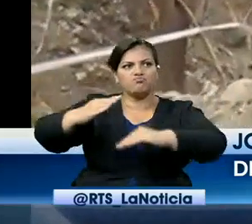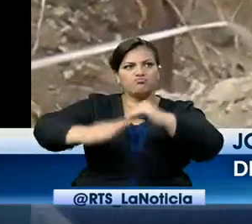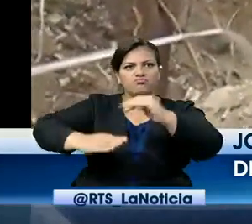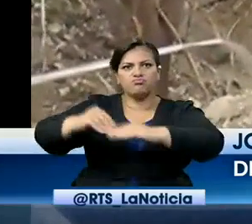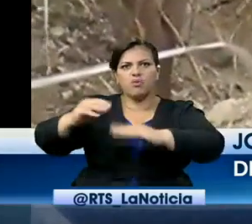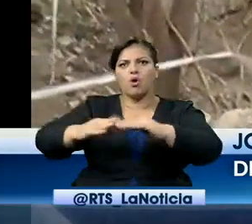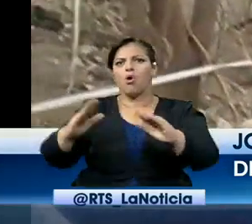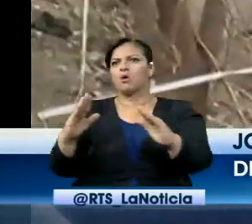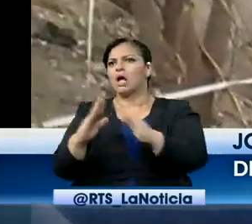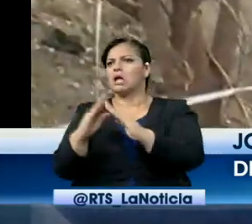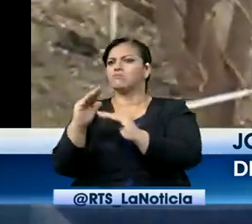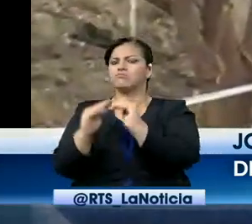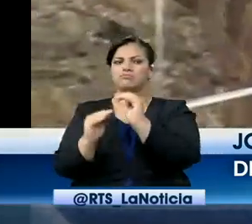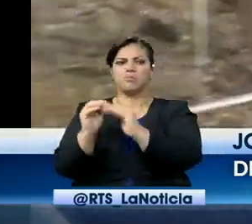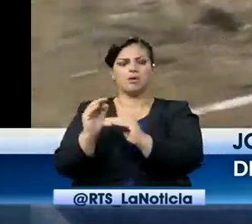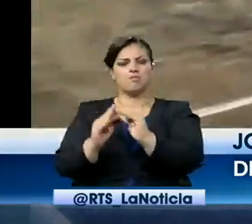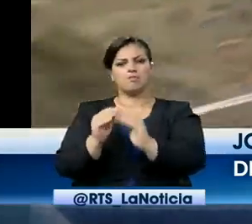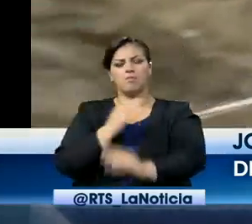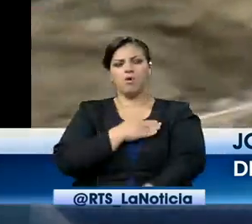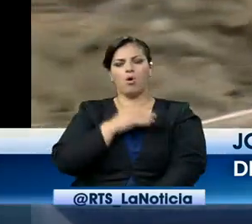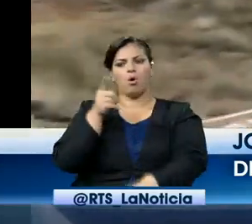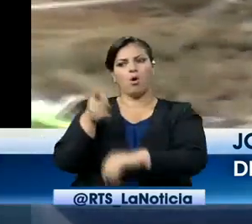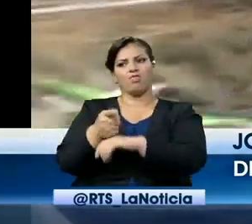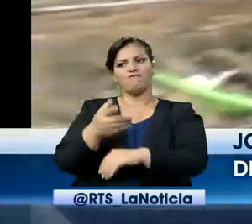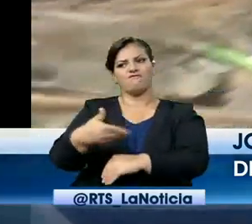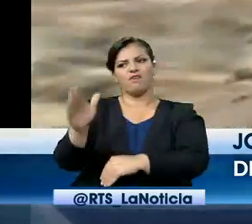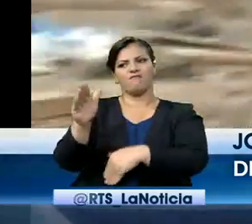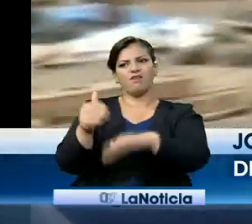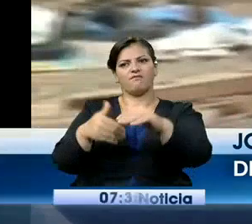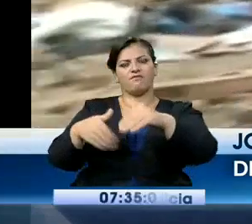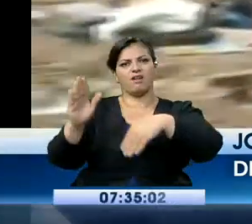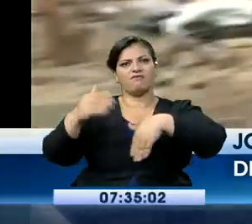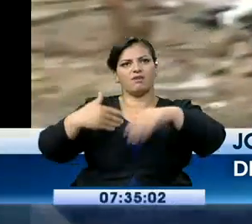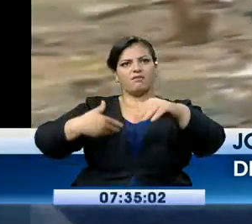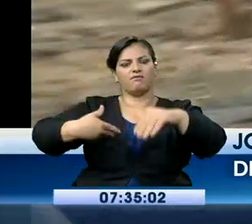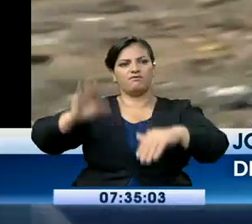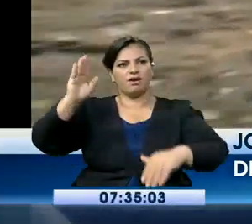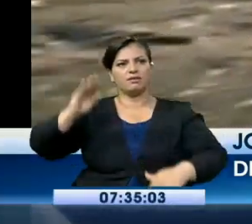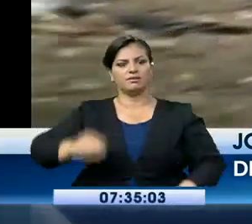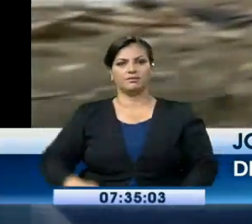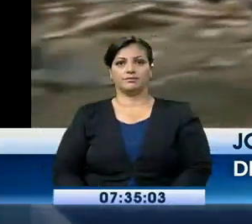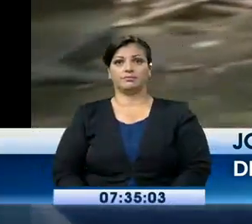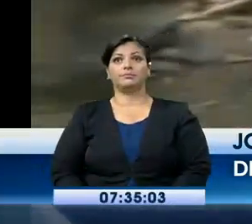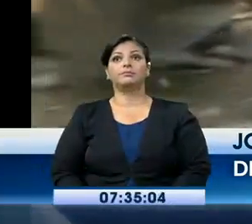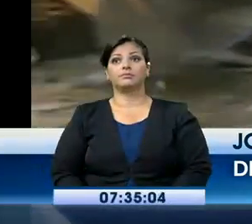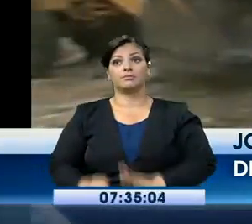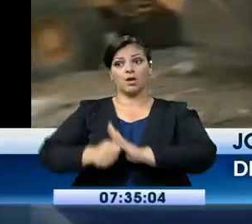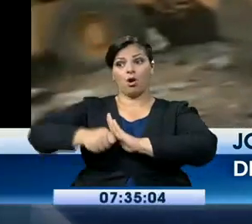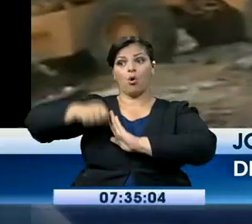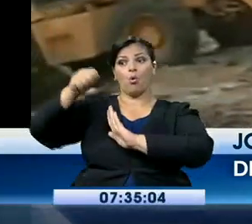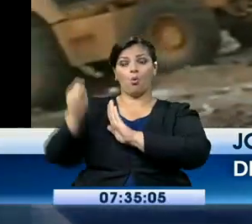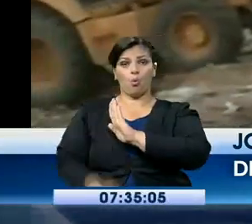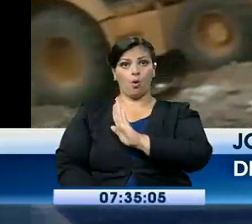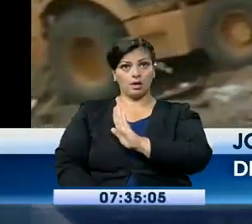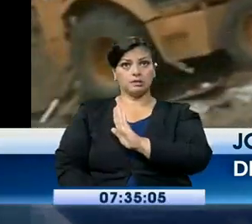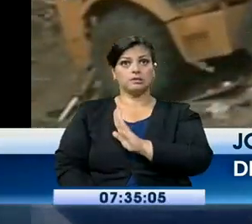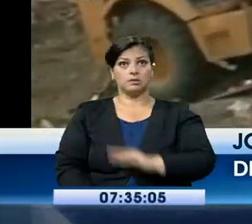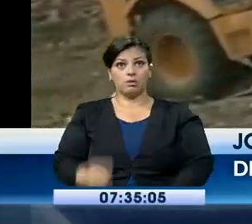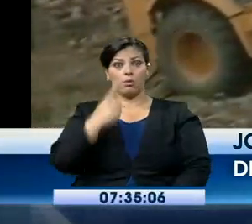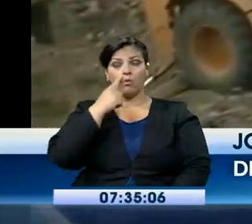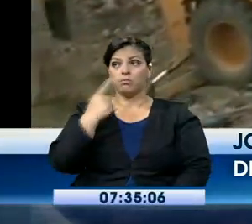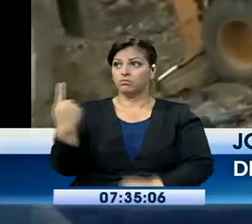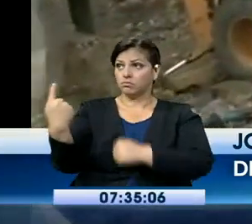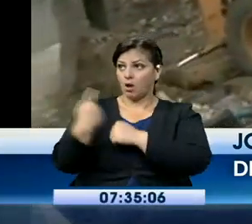2017-1093-3G. En este caso se ha dispuesto, mediante el juez, un desalojo. Se ha podido